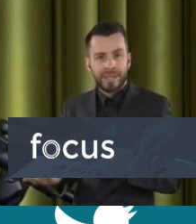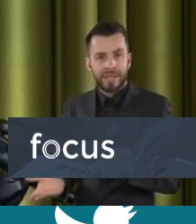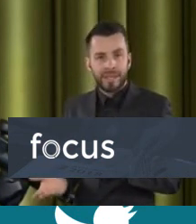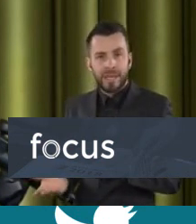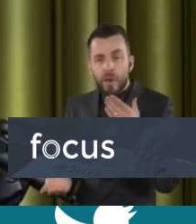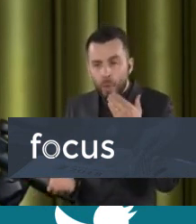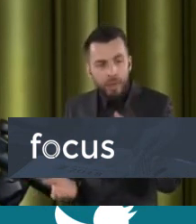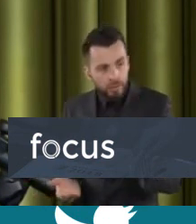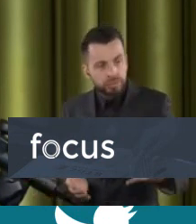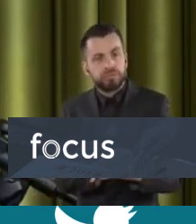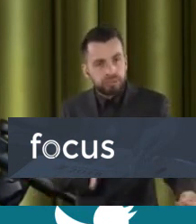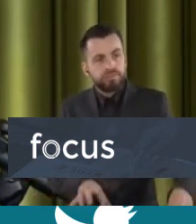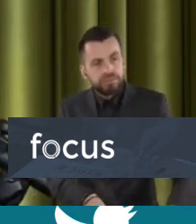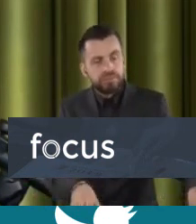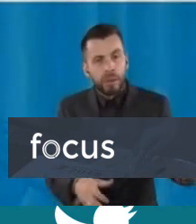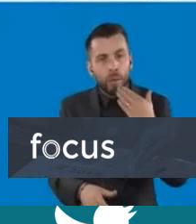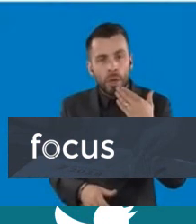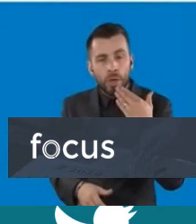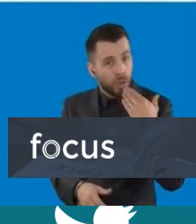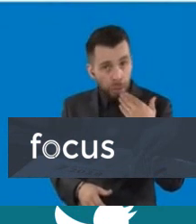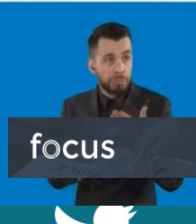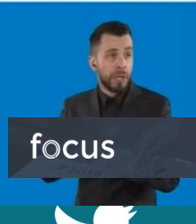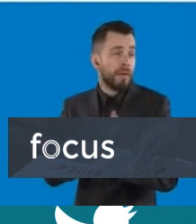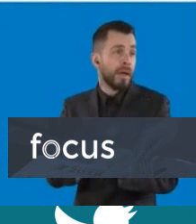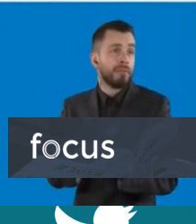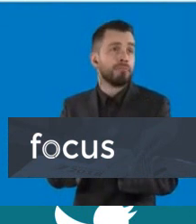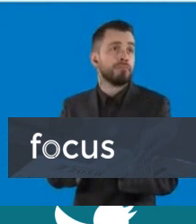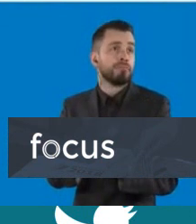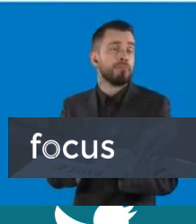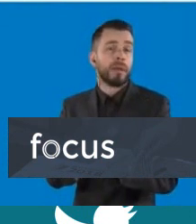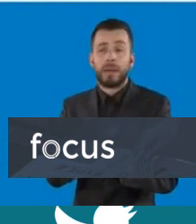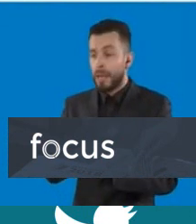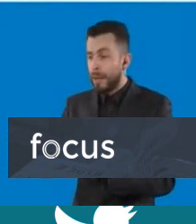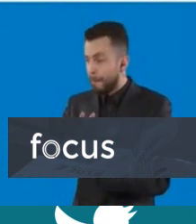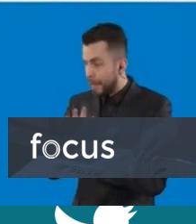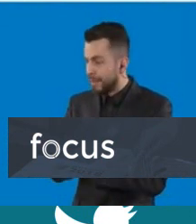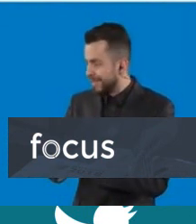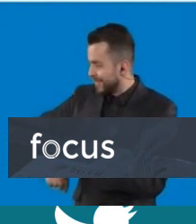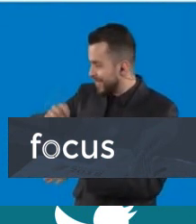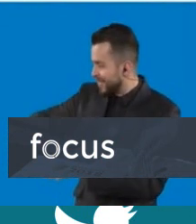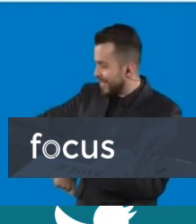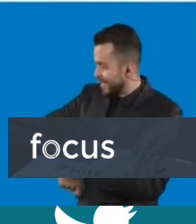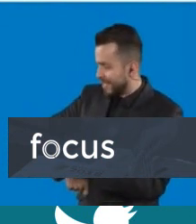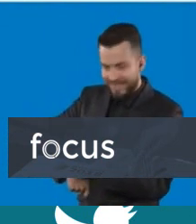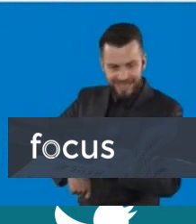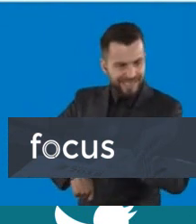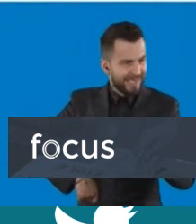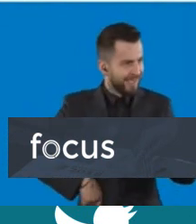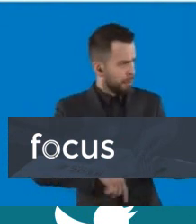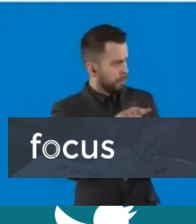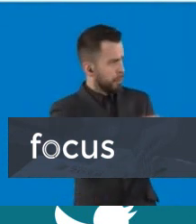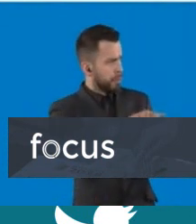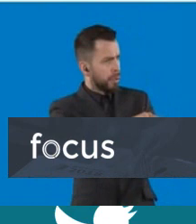cualquier otro intento de paz nace muerto. Que por favor entiendan eso. Por eso la